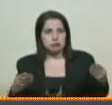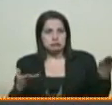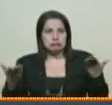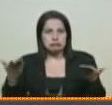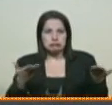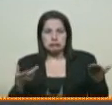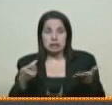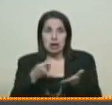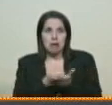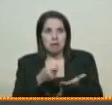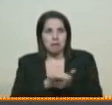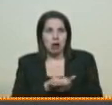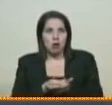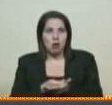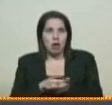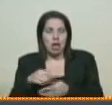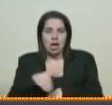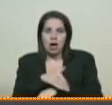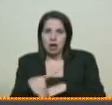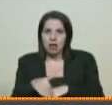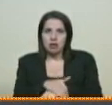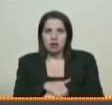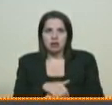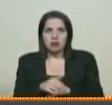regularizar el billete en la calle.